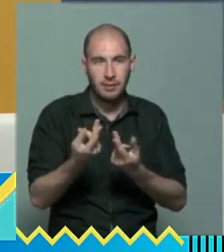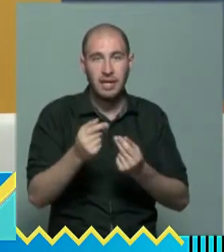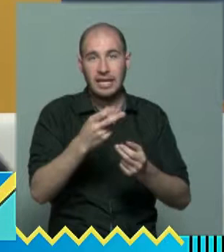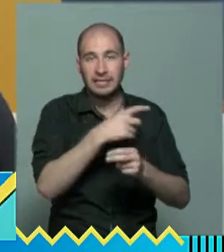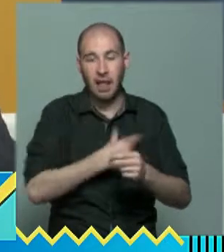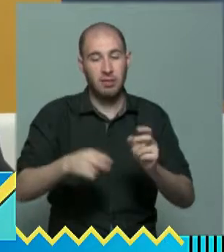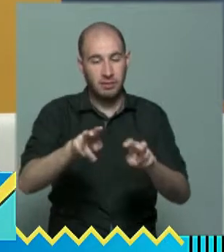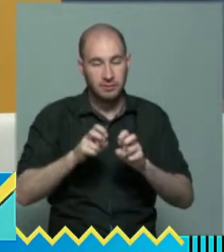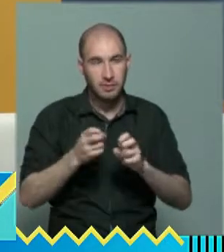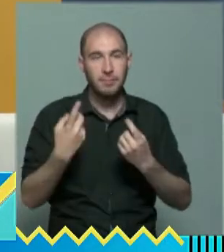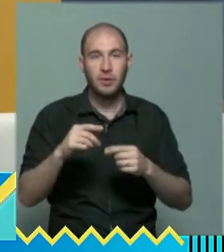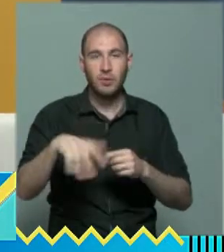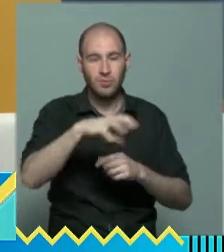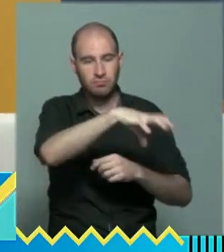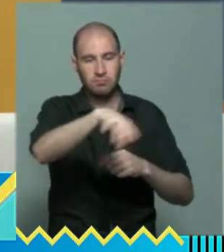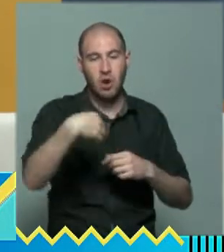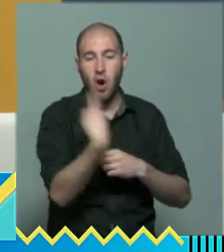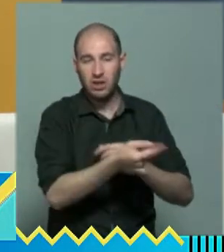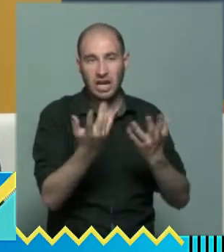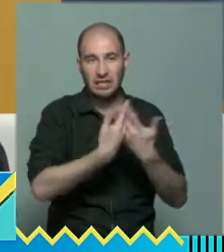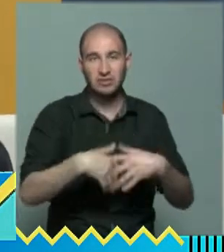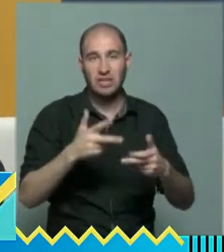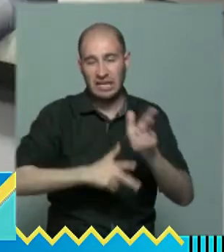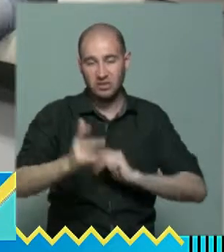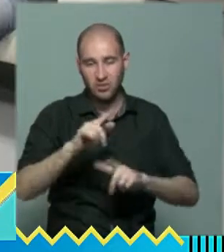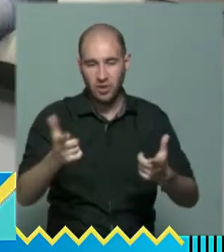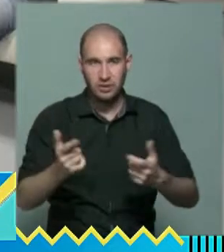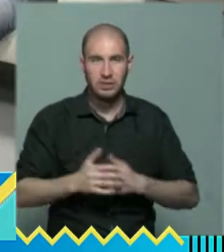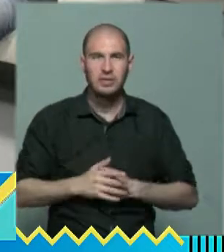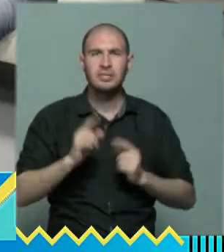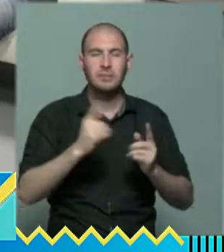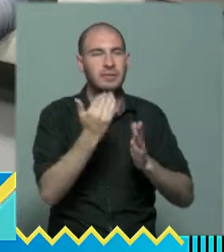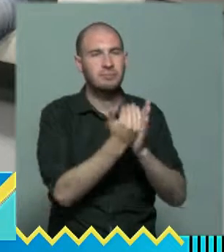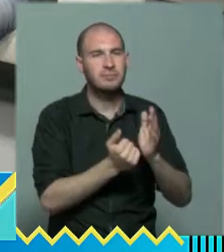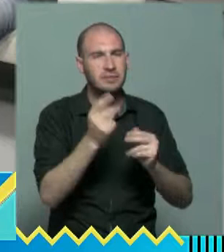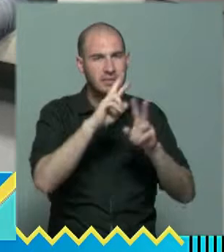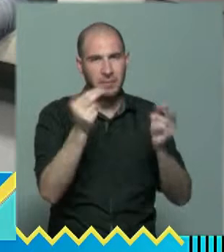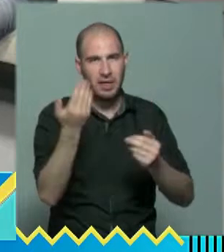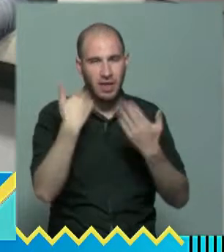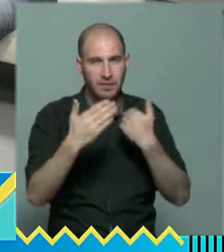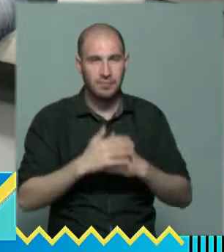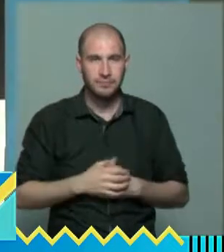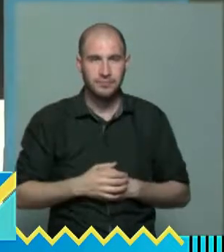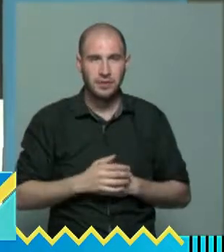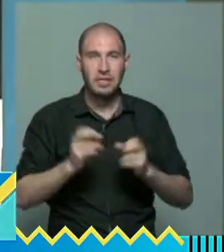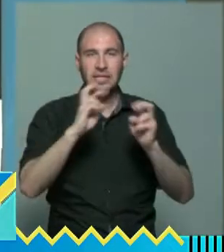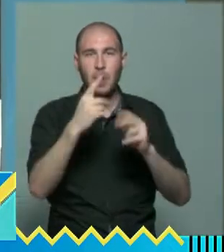al Estado, pero va a otras áreas que no tienen que ver con el tránsito. Claro. También hay que puntualizar un tema que lo mencionábamos recién, el tema de los